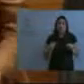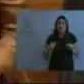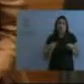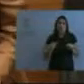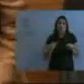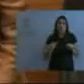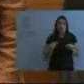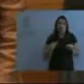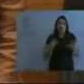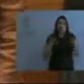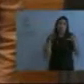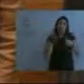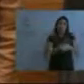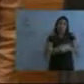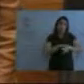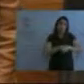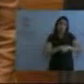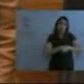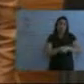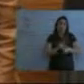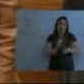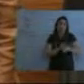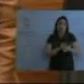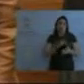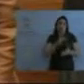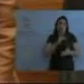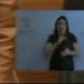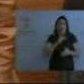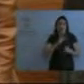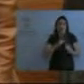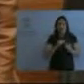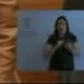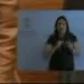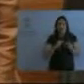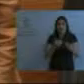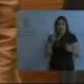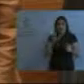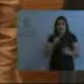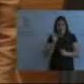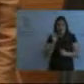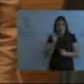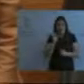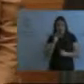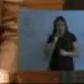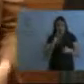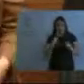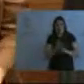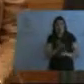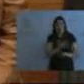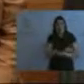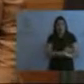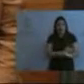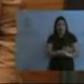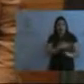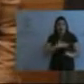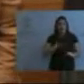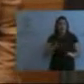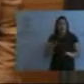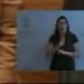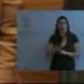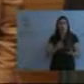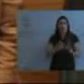presentación, el Consejo de Gobierno, antes de que acabe el presente periodo de sesiones, de una nueva ley de tasas y precios públicos en la que está